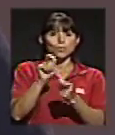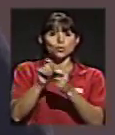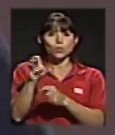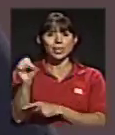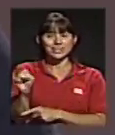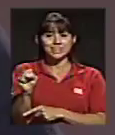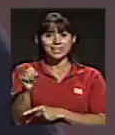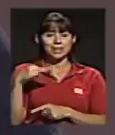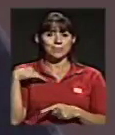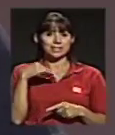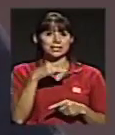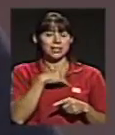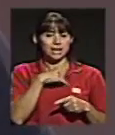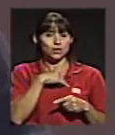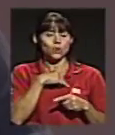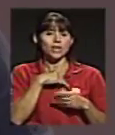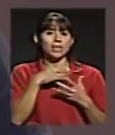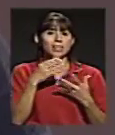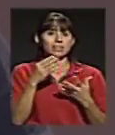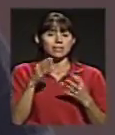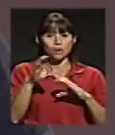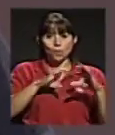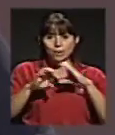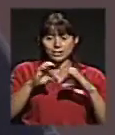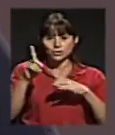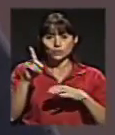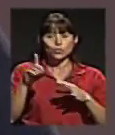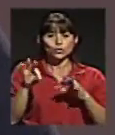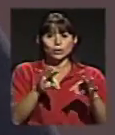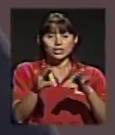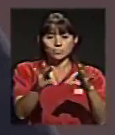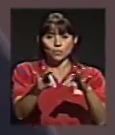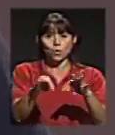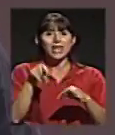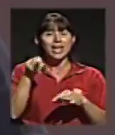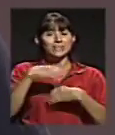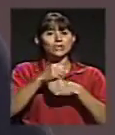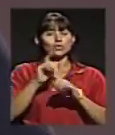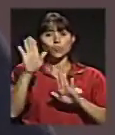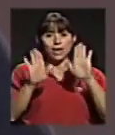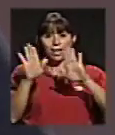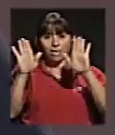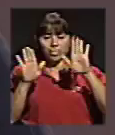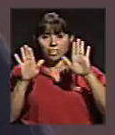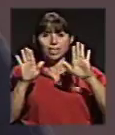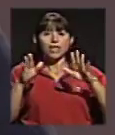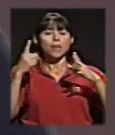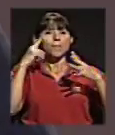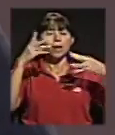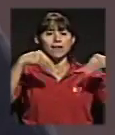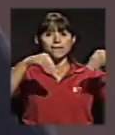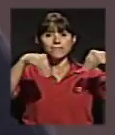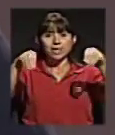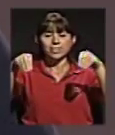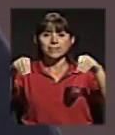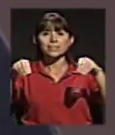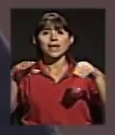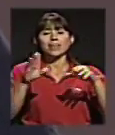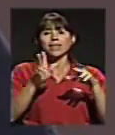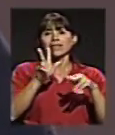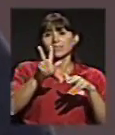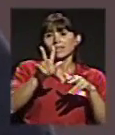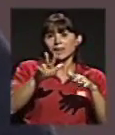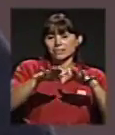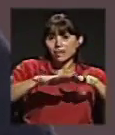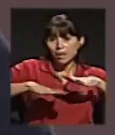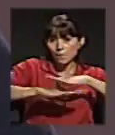que este ministerio, bueno, contrató o sacó a licitación la concesión de 3 lotes para la digitalización de los datos. En uno de